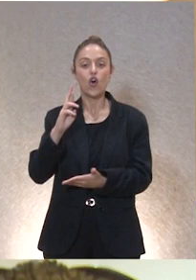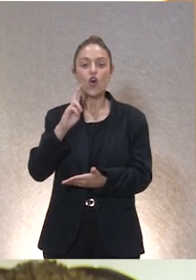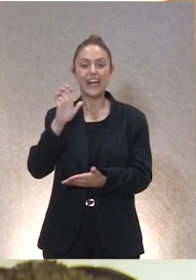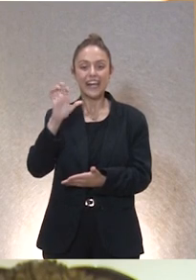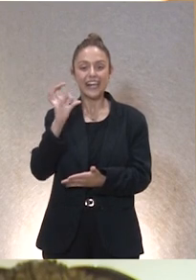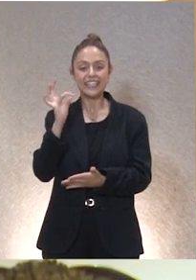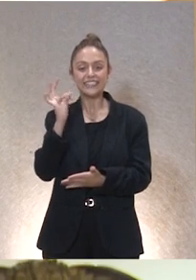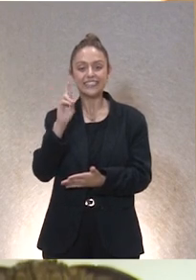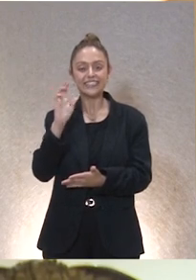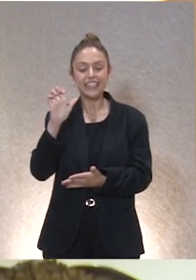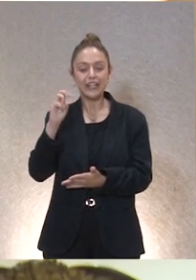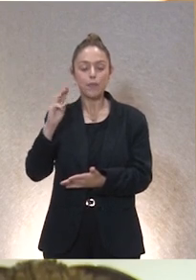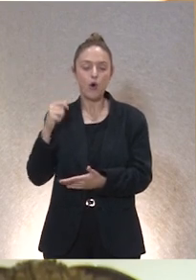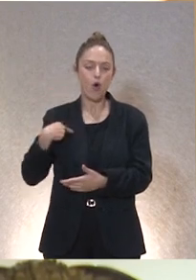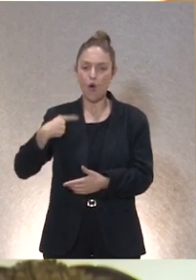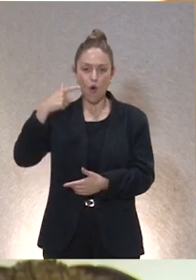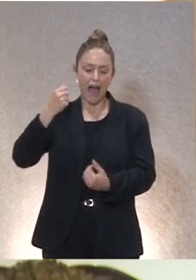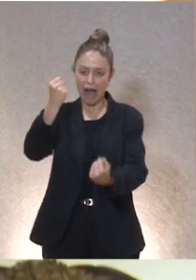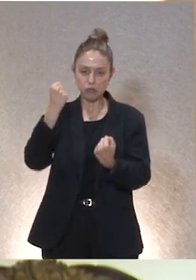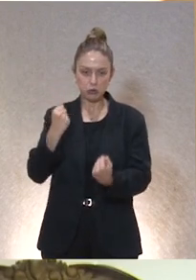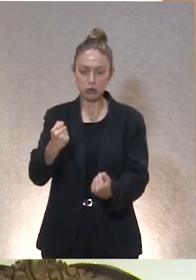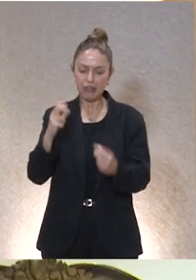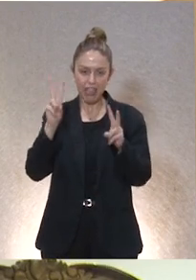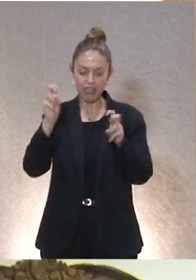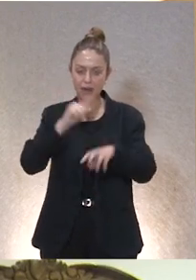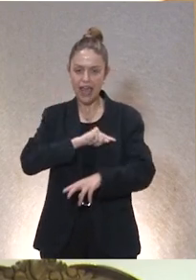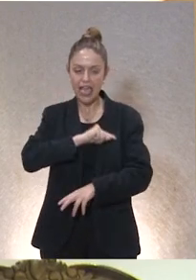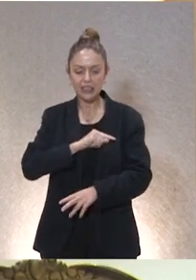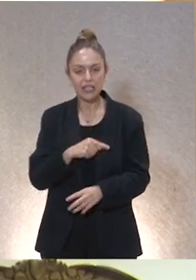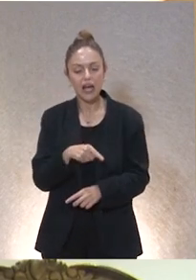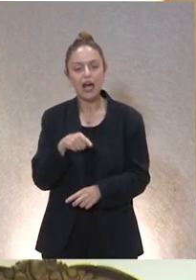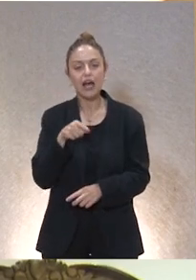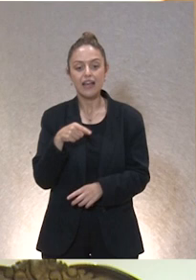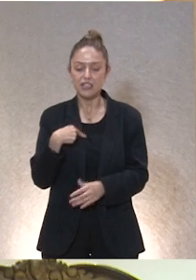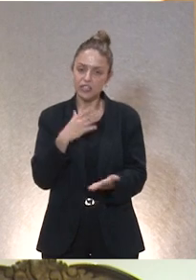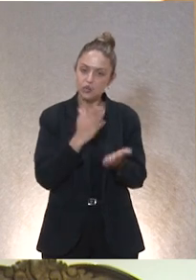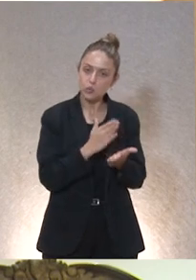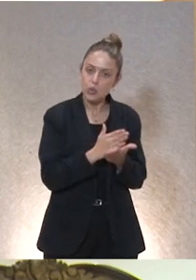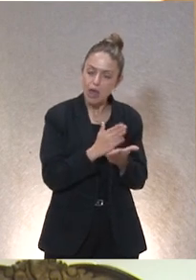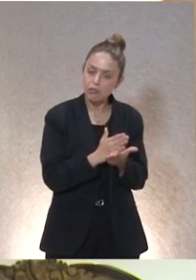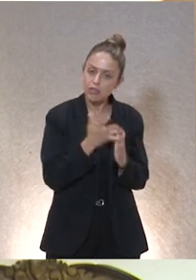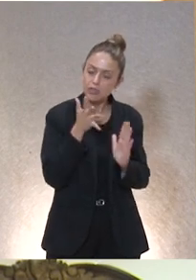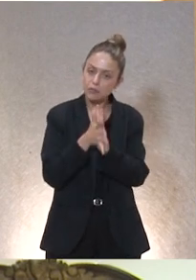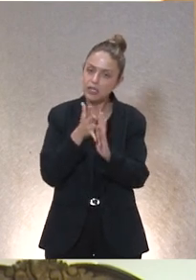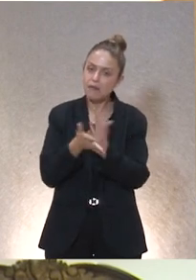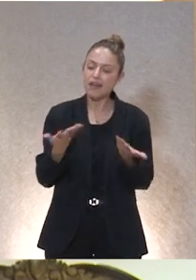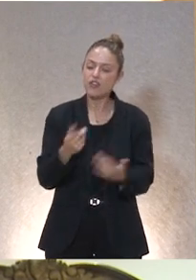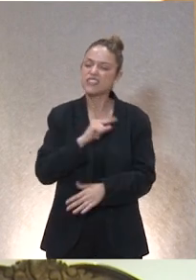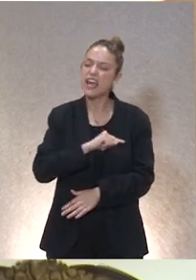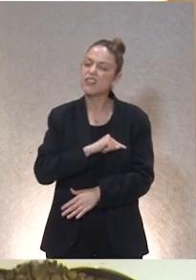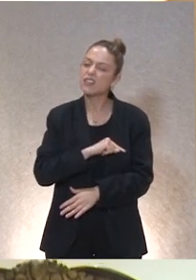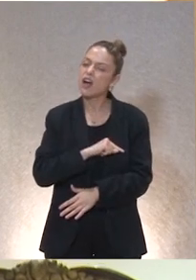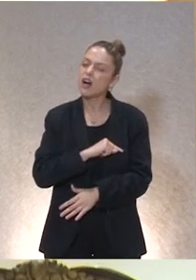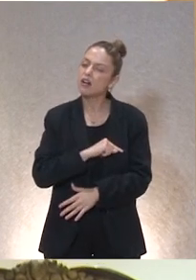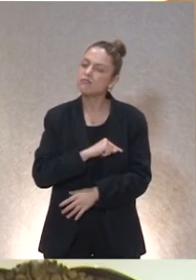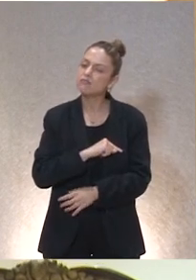asuntos y García Márquez después de que Darío le contara lo que iba a hacer con esos estudiantes dice entonces la